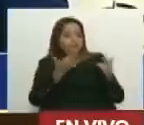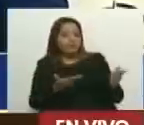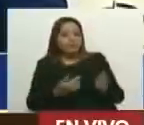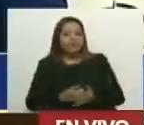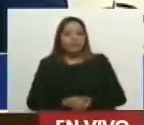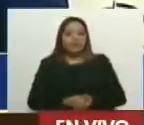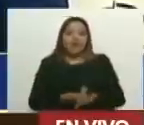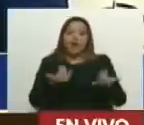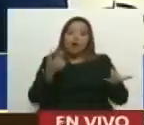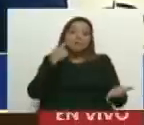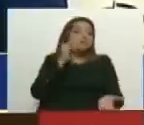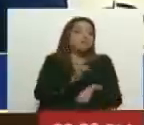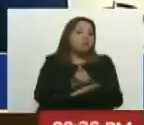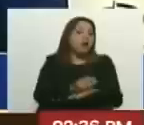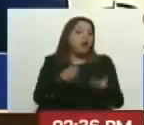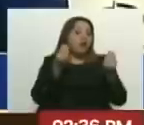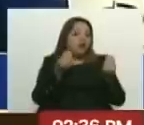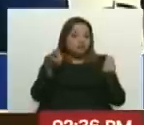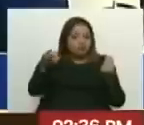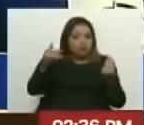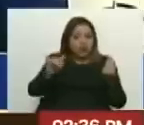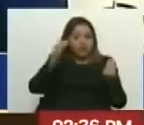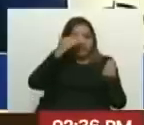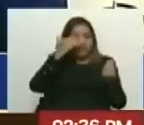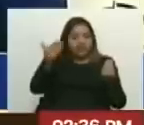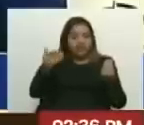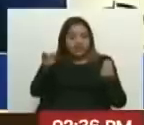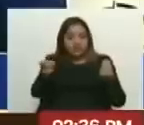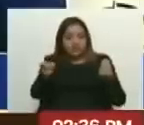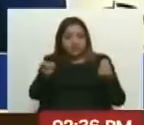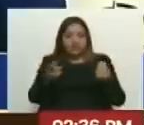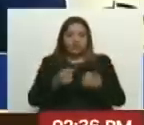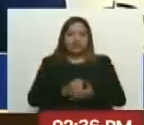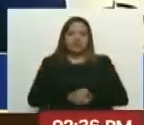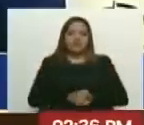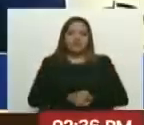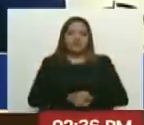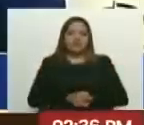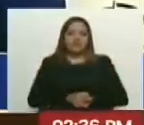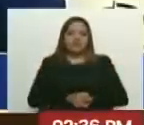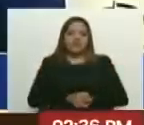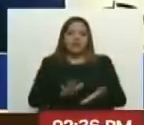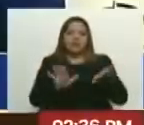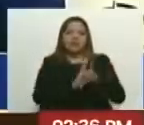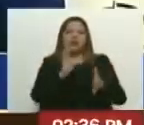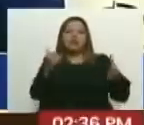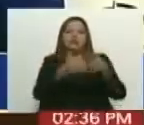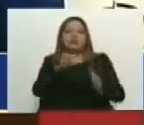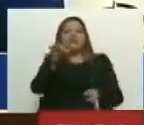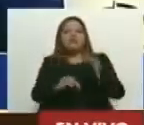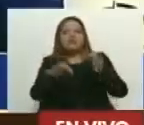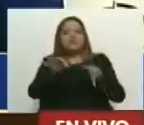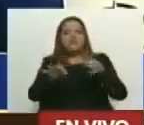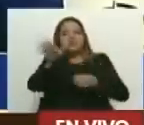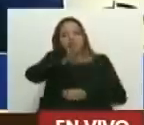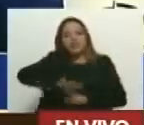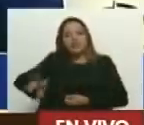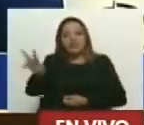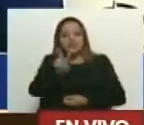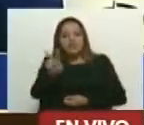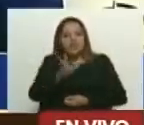ahora cómo vas a actuar frente a los órganos de justicia de Venezuela,